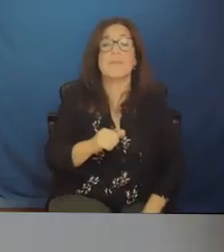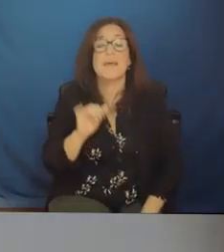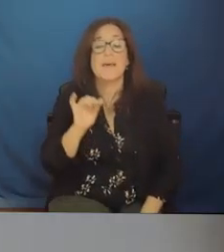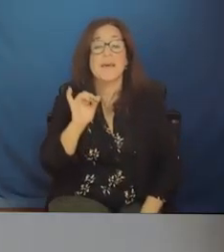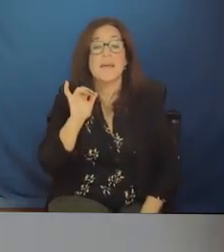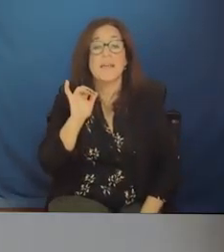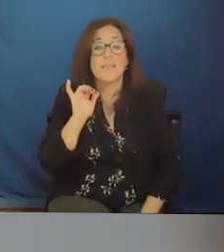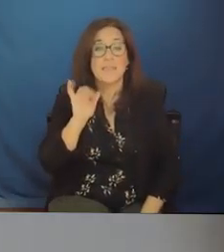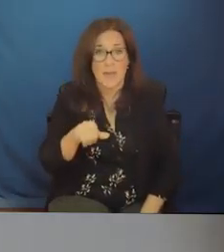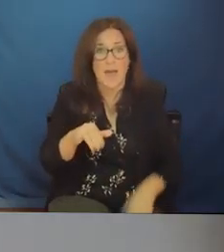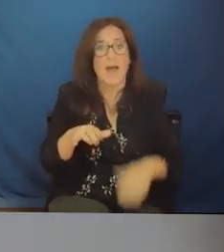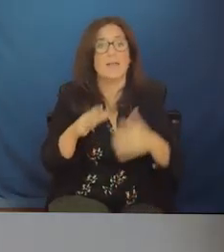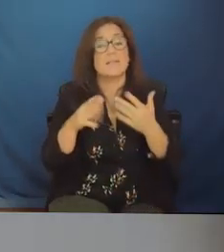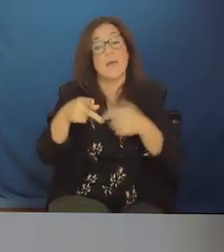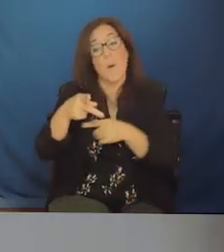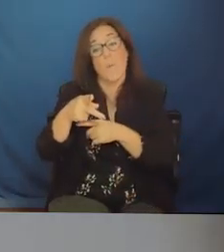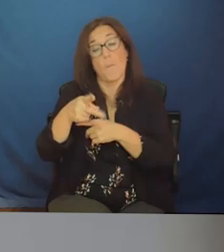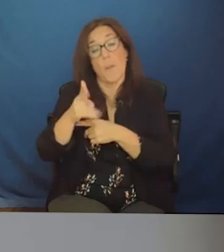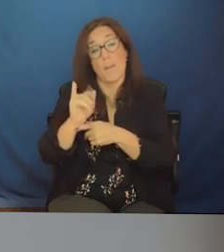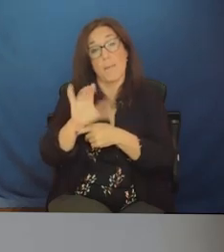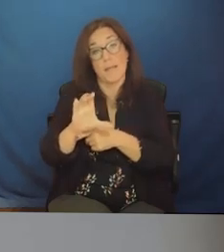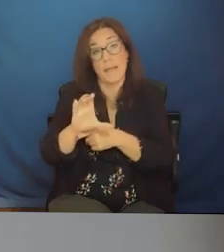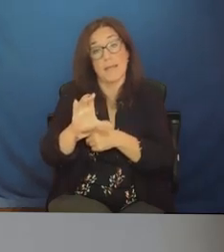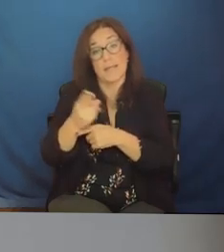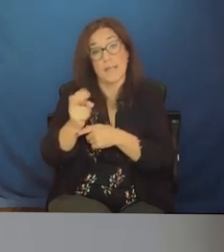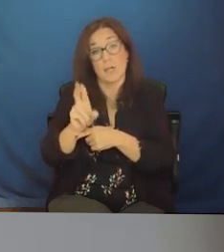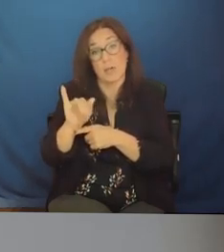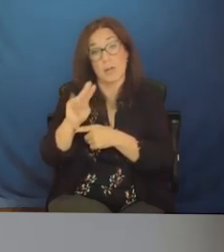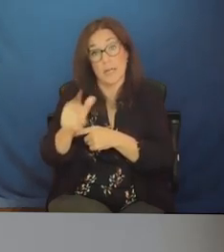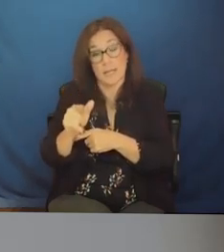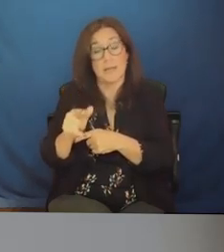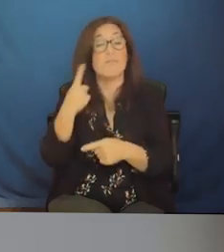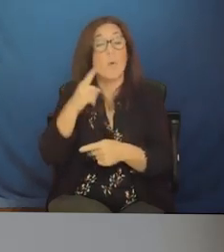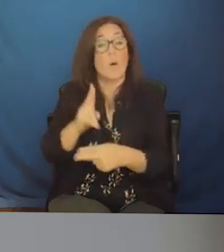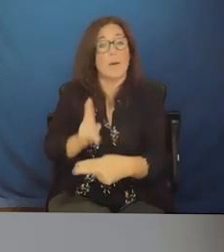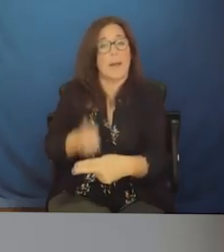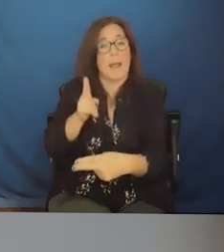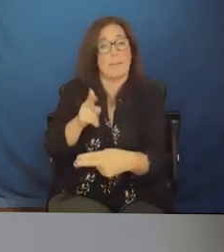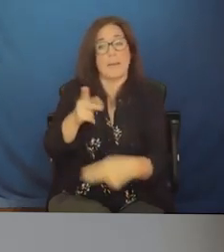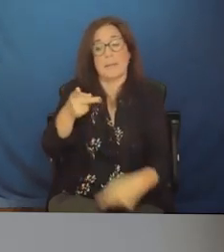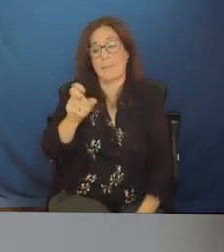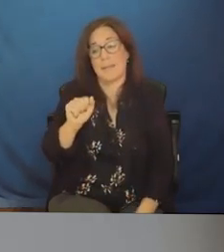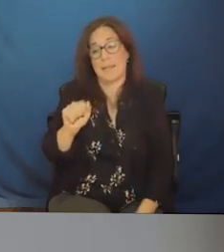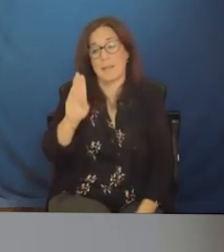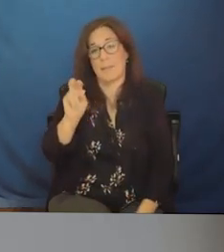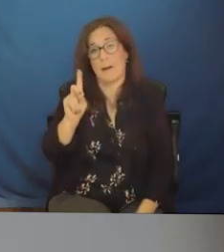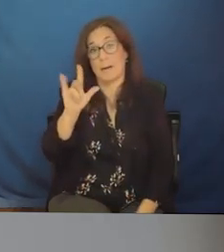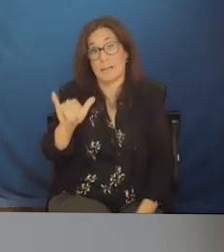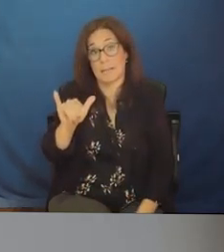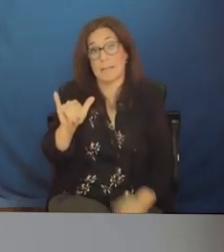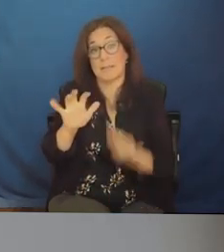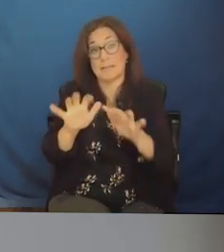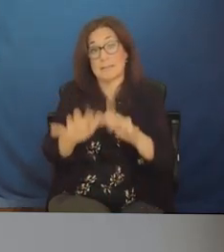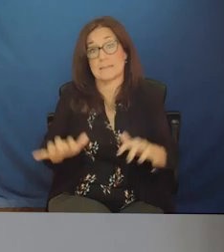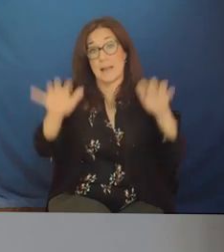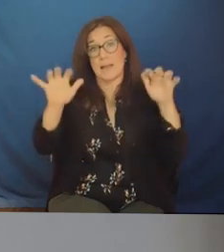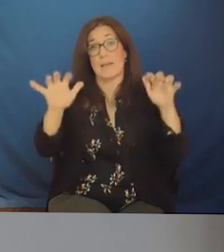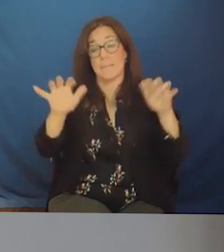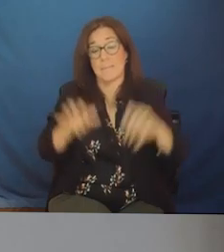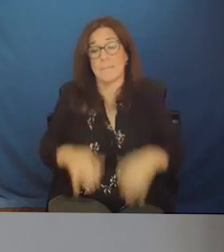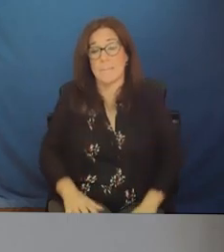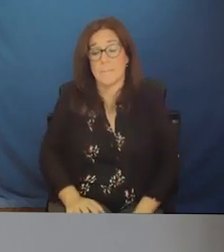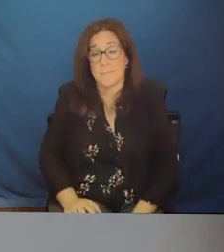del día y vamos a tener una audiencia pública sobre un haber una sesión pública sobre el